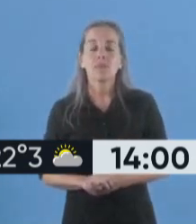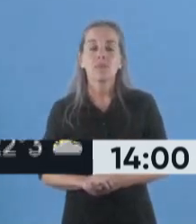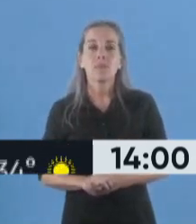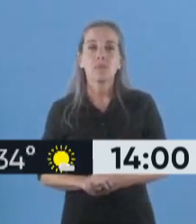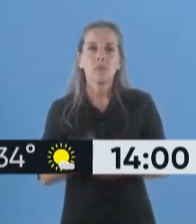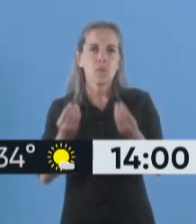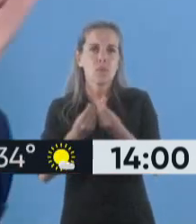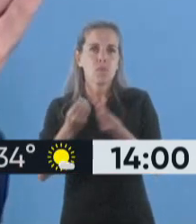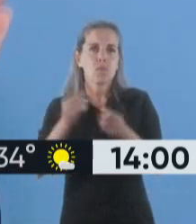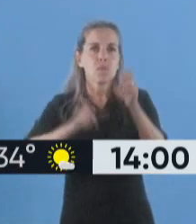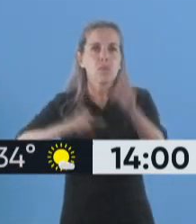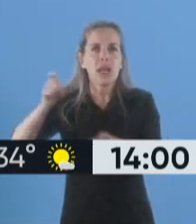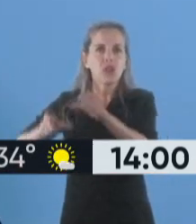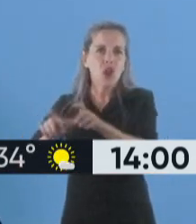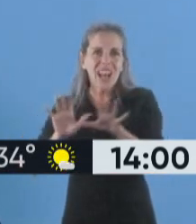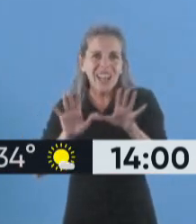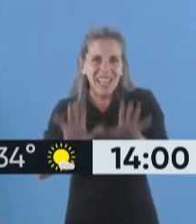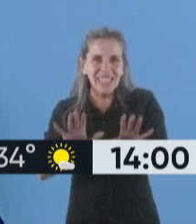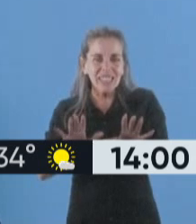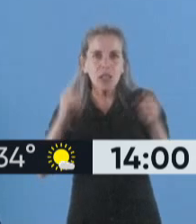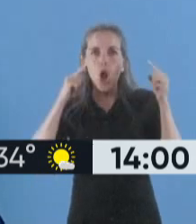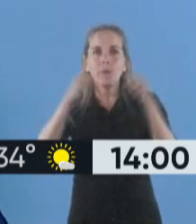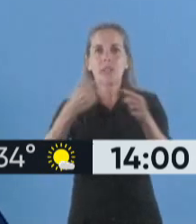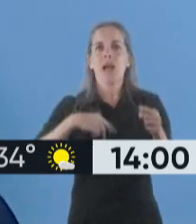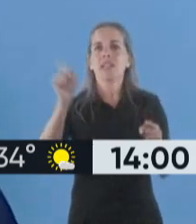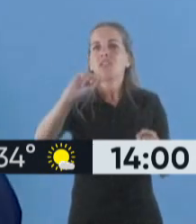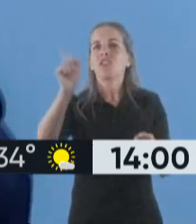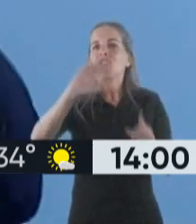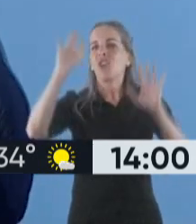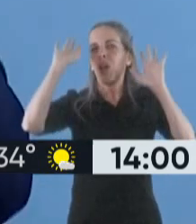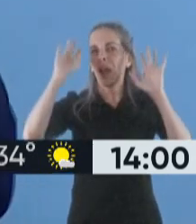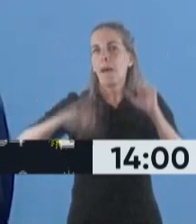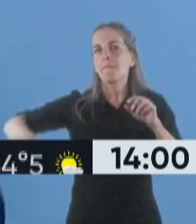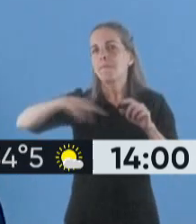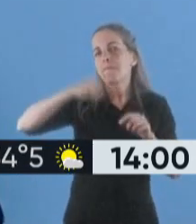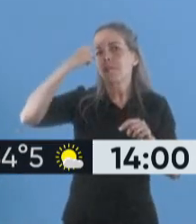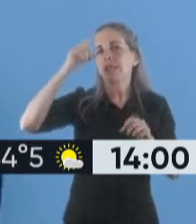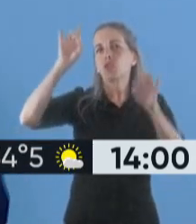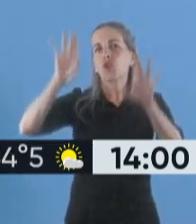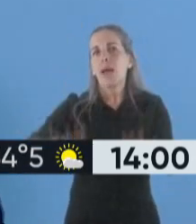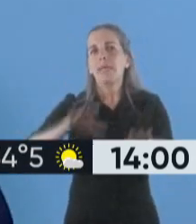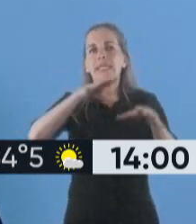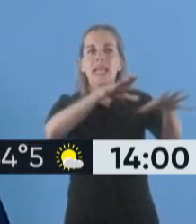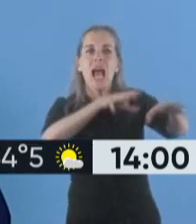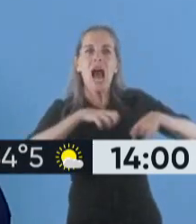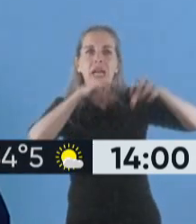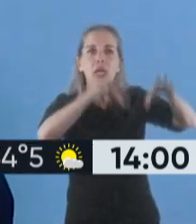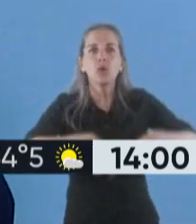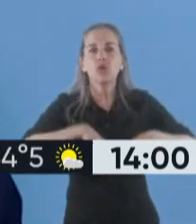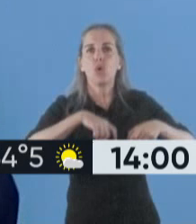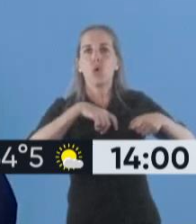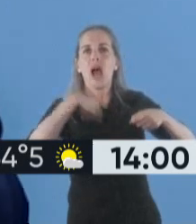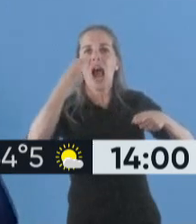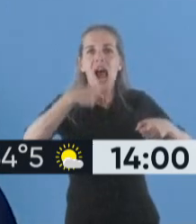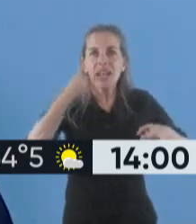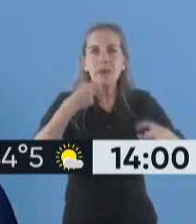creído que ese no era el destino de la Argentina. Han creído que la Argentina es un país agrícola ganadero, entonces lo que tiene que hacer es